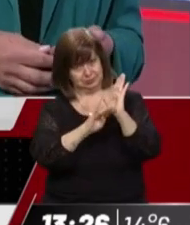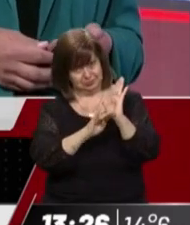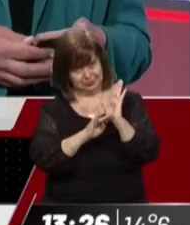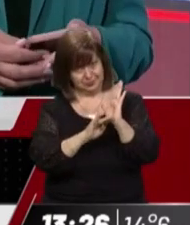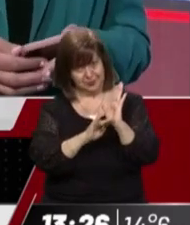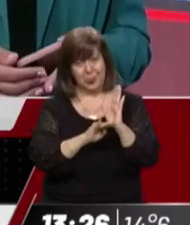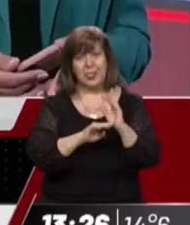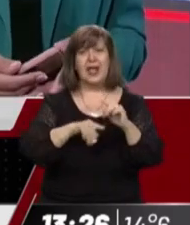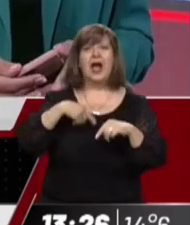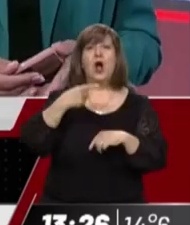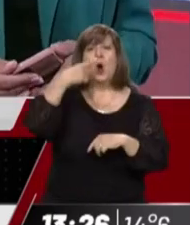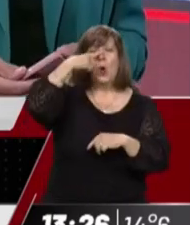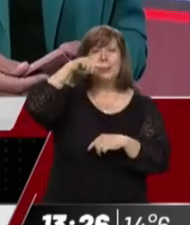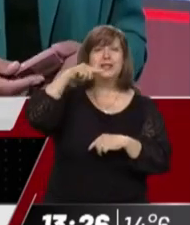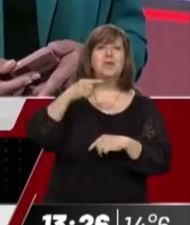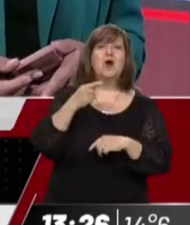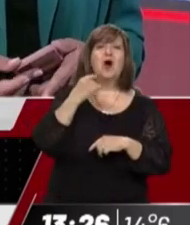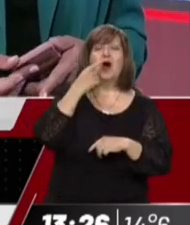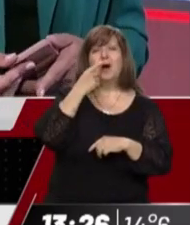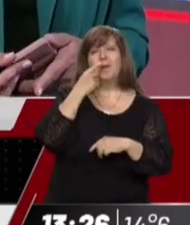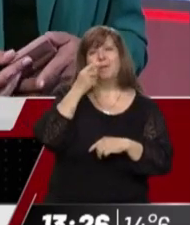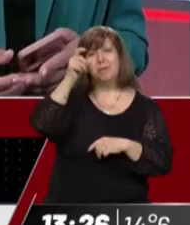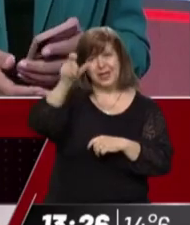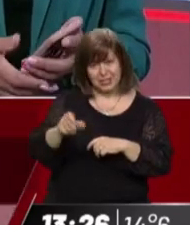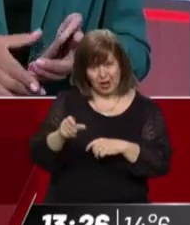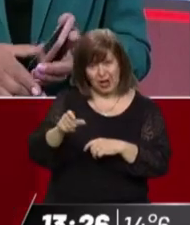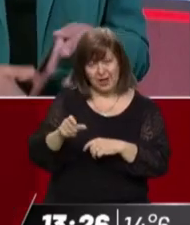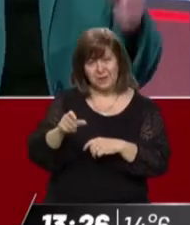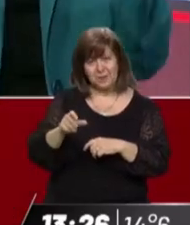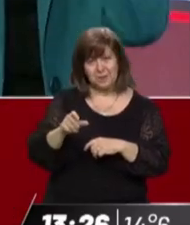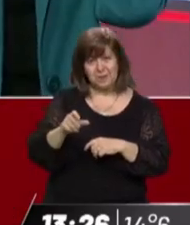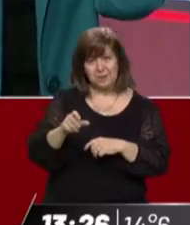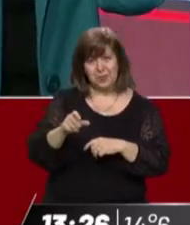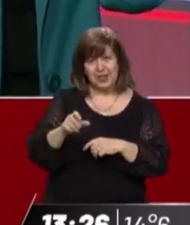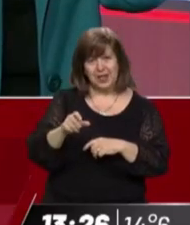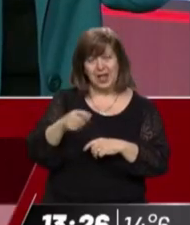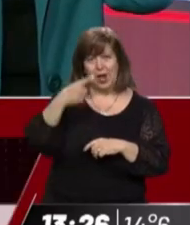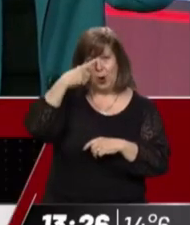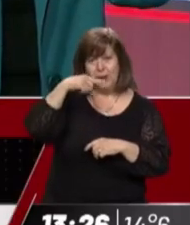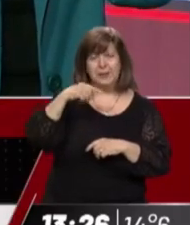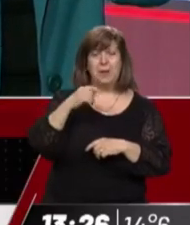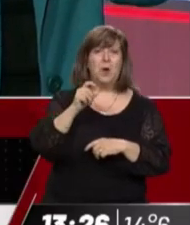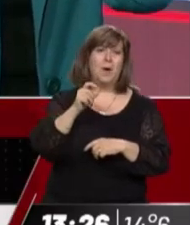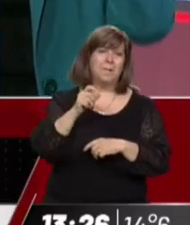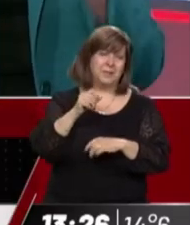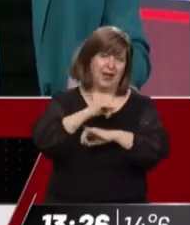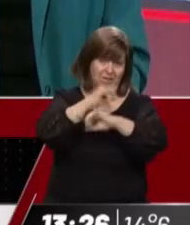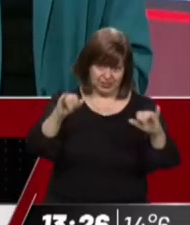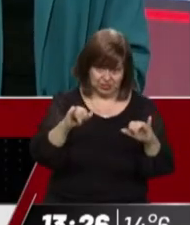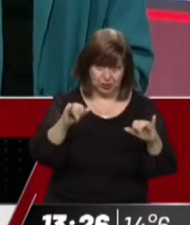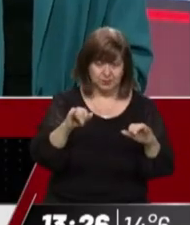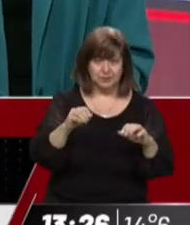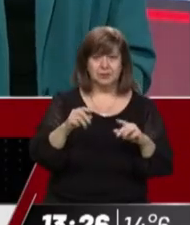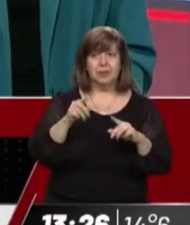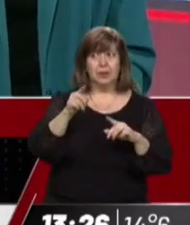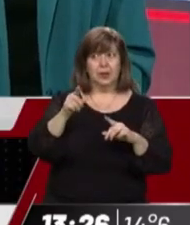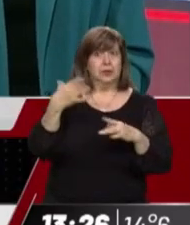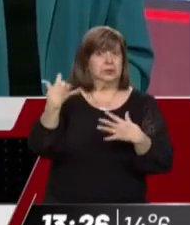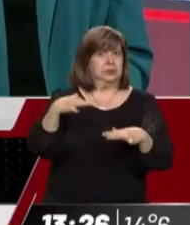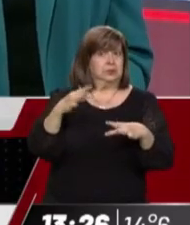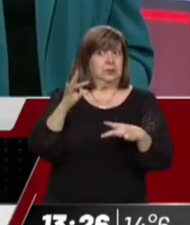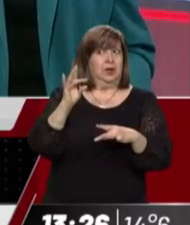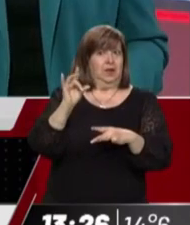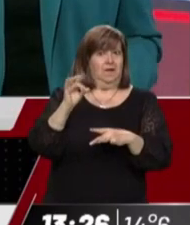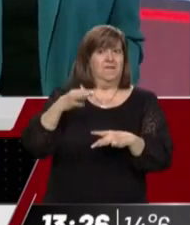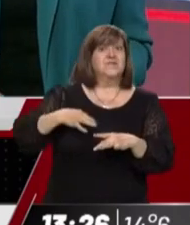el testimonio, el último testimonio que tenemos? Vamos a señalar que es muy fuerte, Marcela. Es fuerte, sobre todo porque, bueno, primero